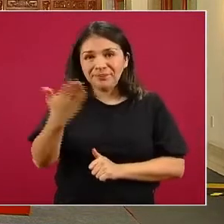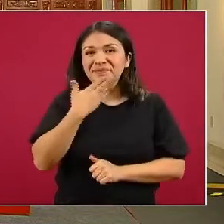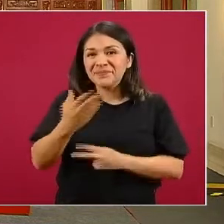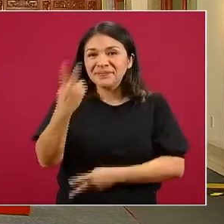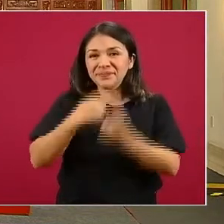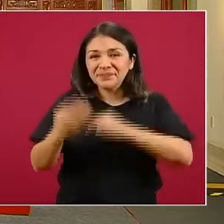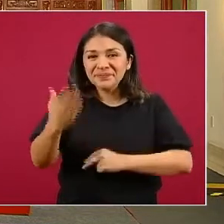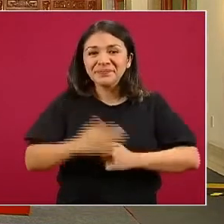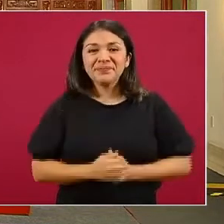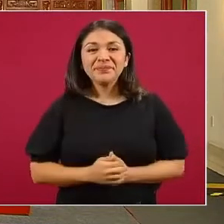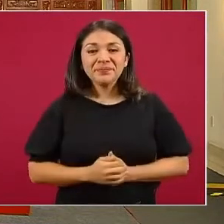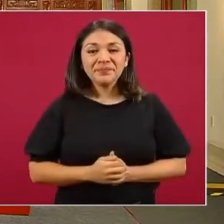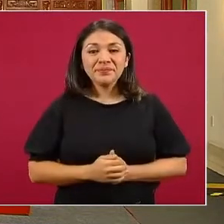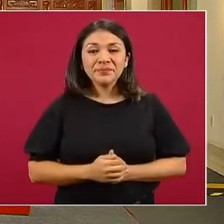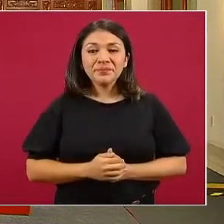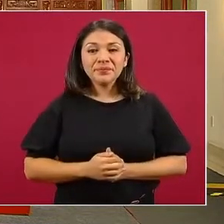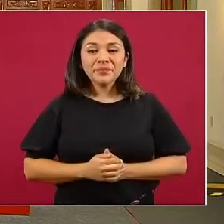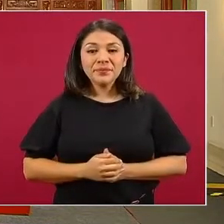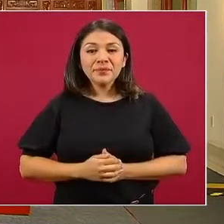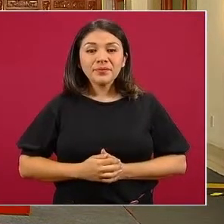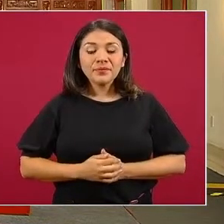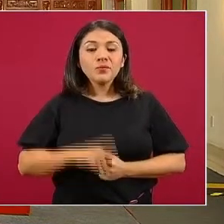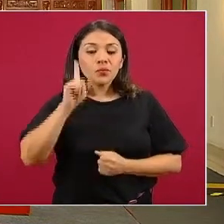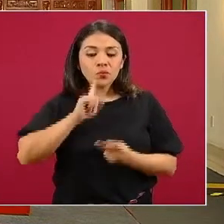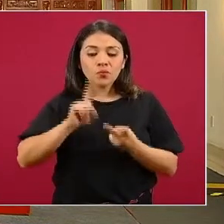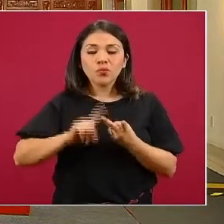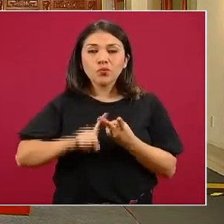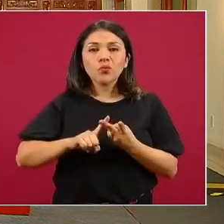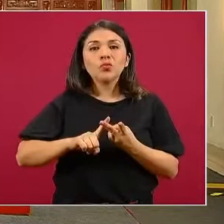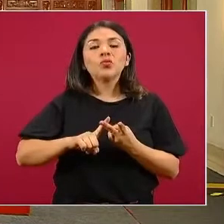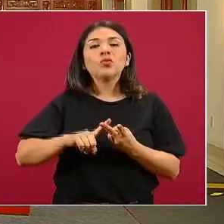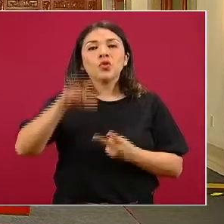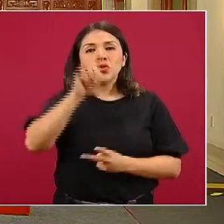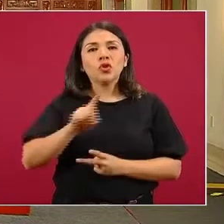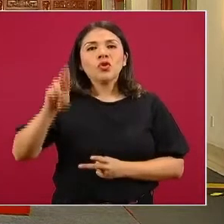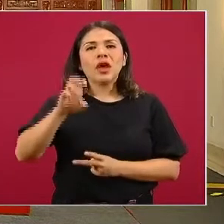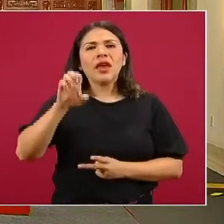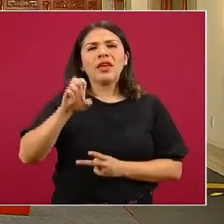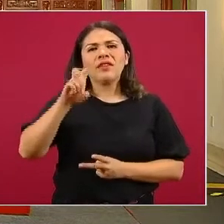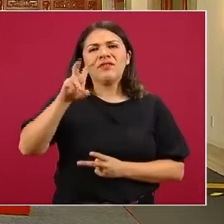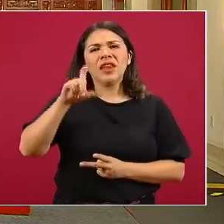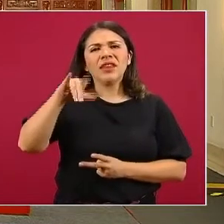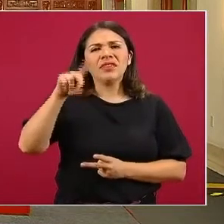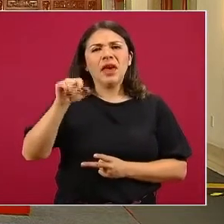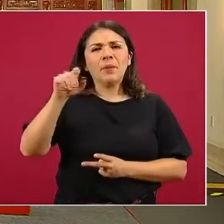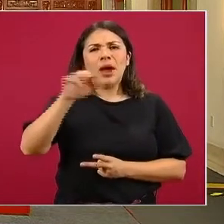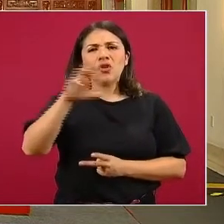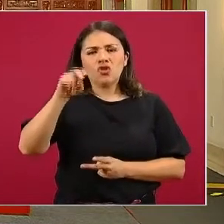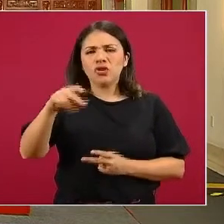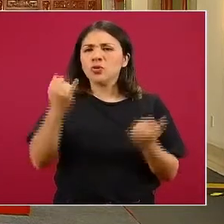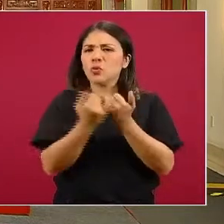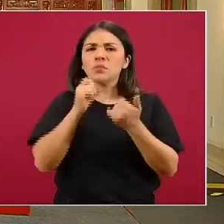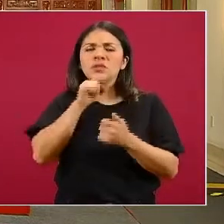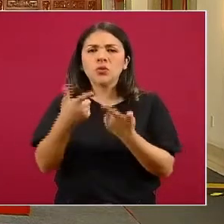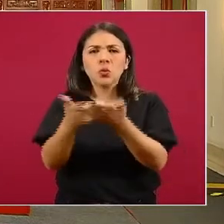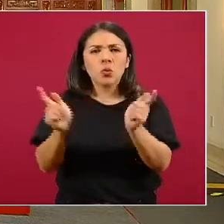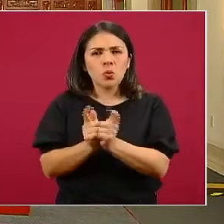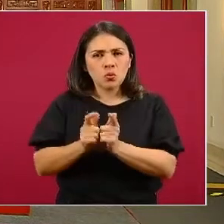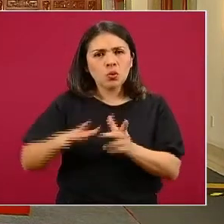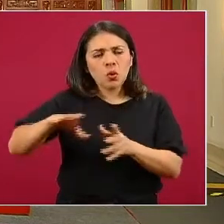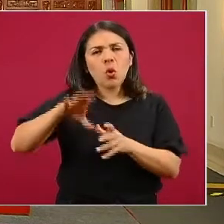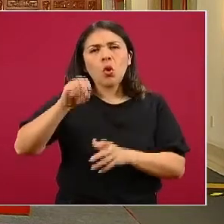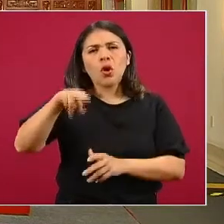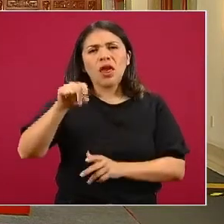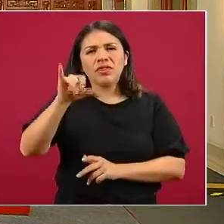Juan Manuel. Muchas gracias. Buenas noches. La doctora y maestra Evalinda Barrón, quien también es parte del grupo en la